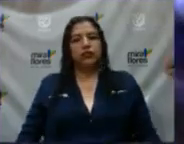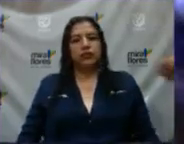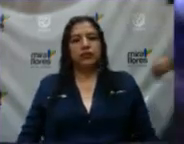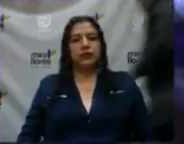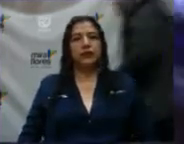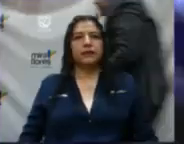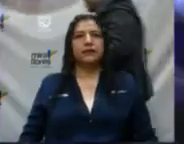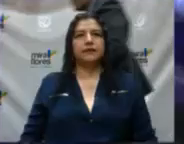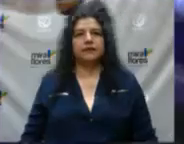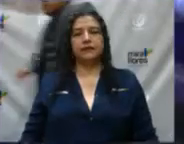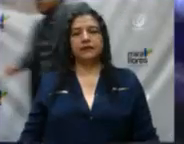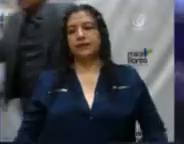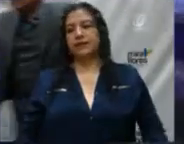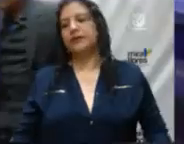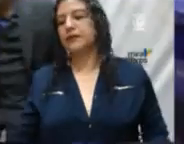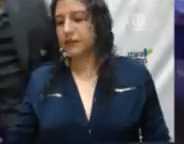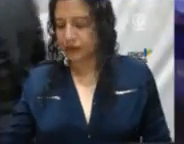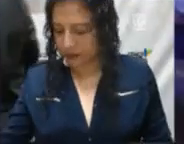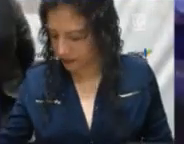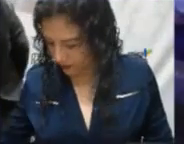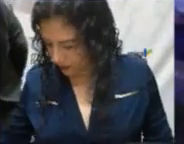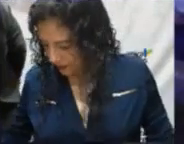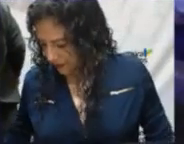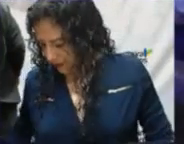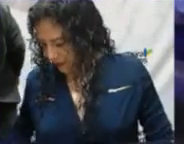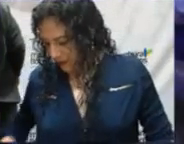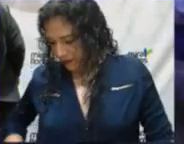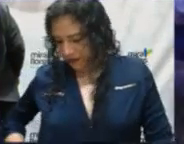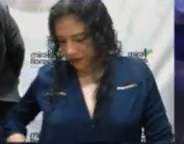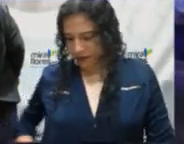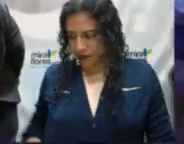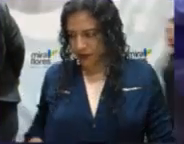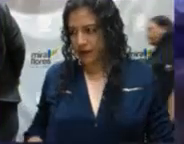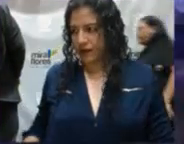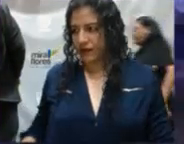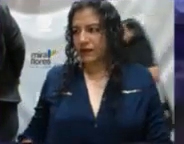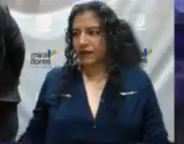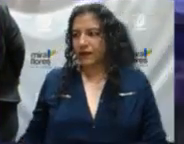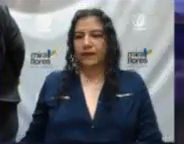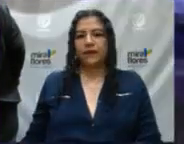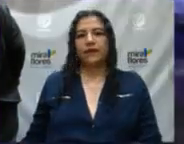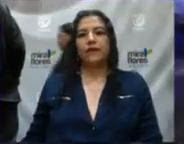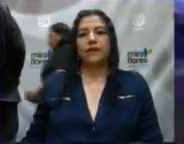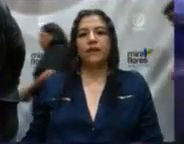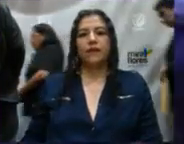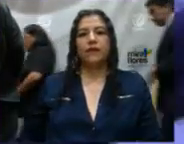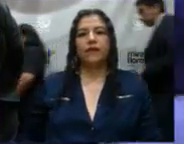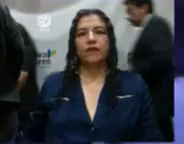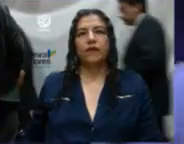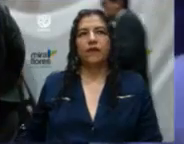Se va a tomar la fotografía oficial por este nuevo aniversario de la creación política